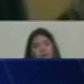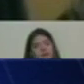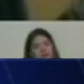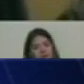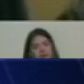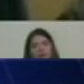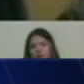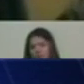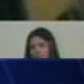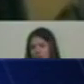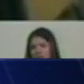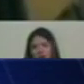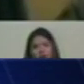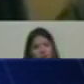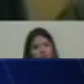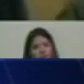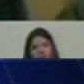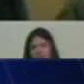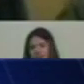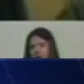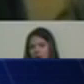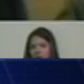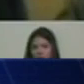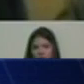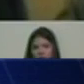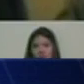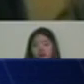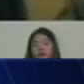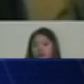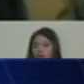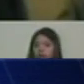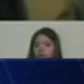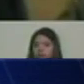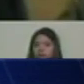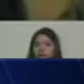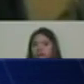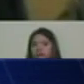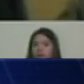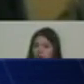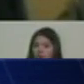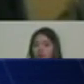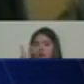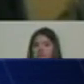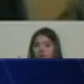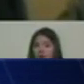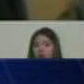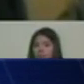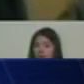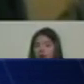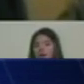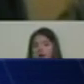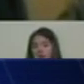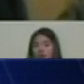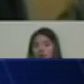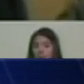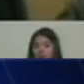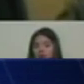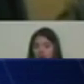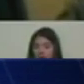formalizando groseramente los mecanismos de agresión económica que se han venido desarrollando contra nuestro país a partir del año